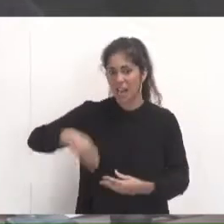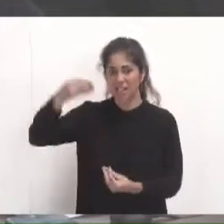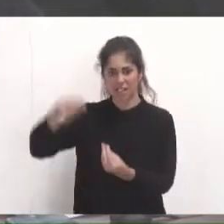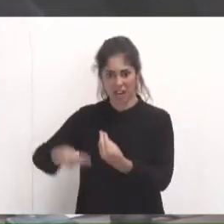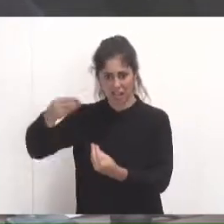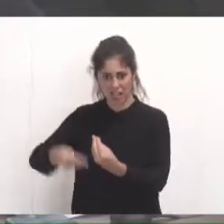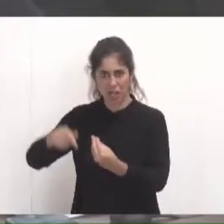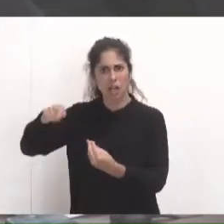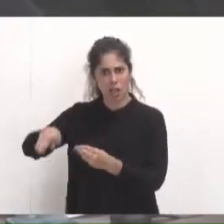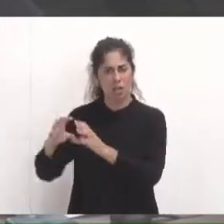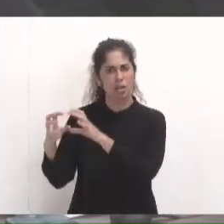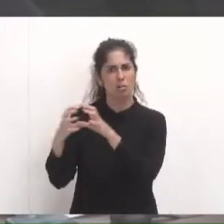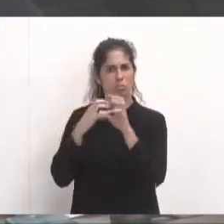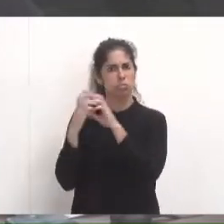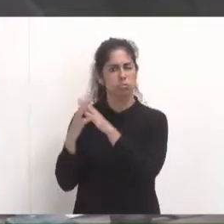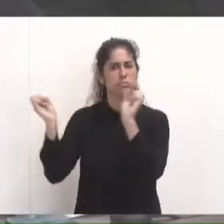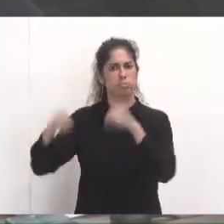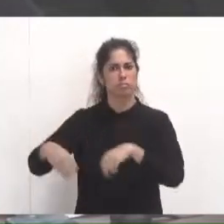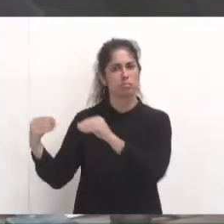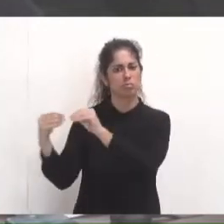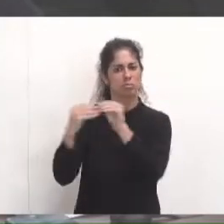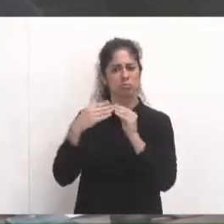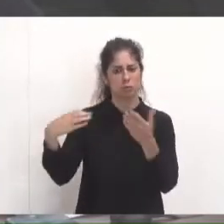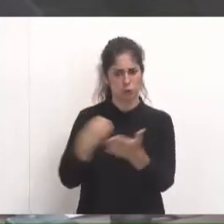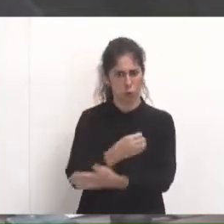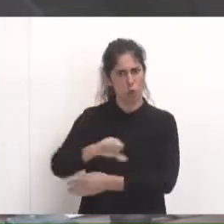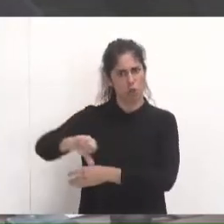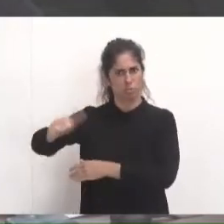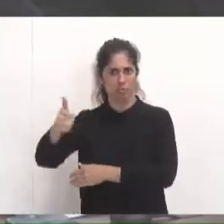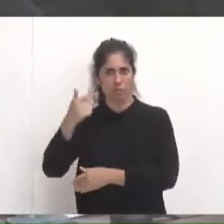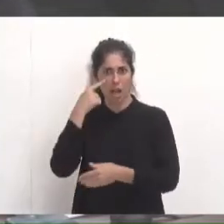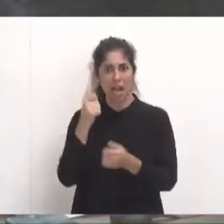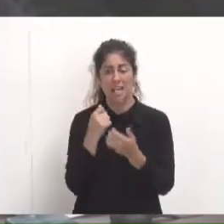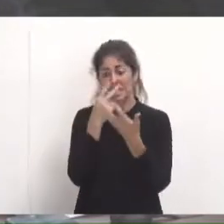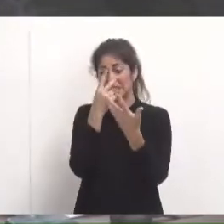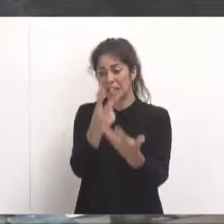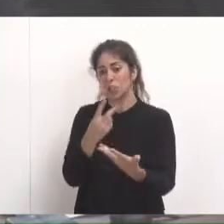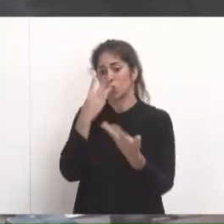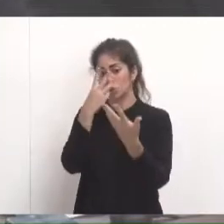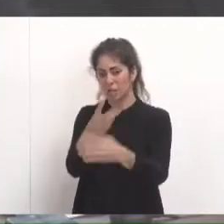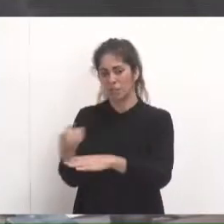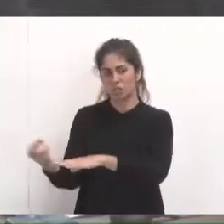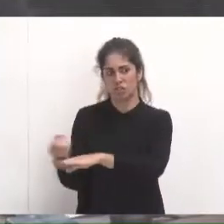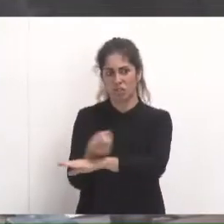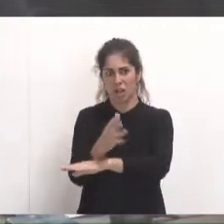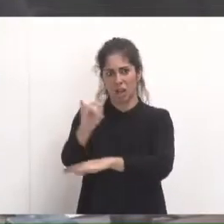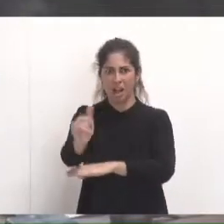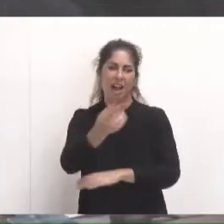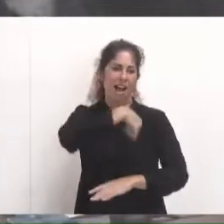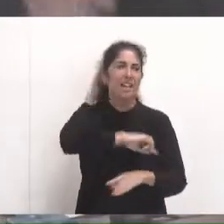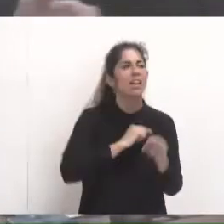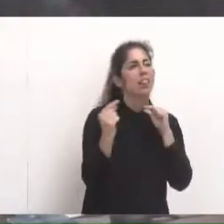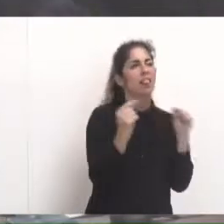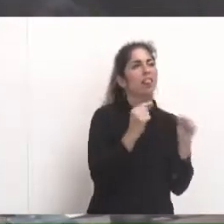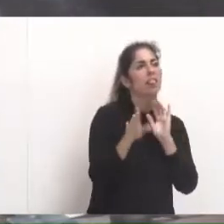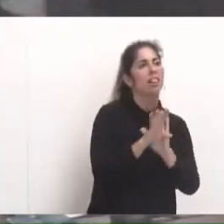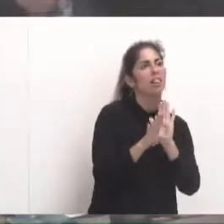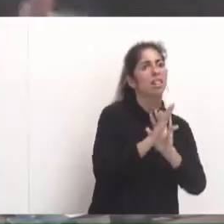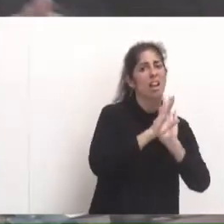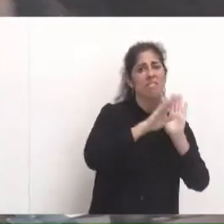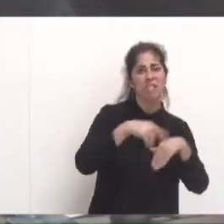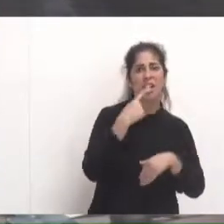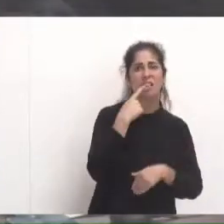total unanimidad de sacar su proyecto, tendrá un tren dentro de 7 u 8 años. Nosotros seguiremos debatiendo y vendremos aquí a decir, es que en Gran